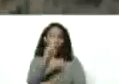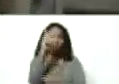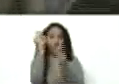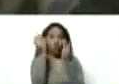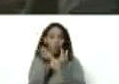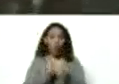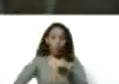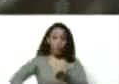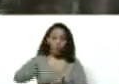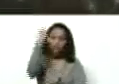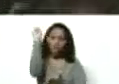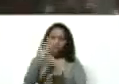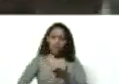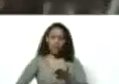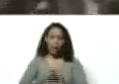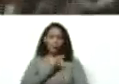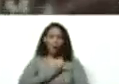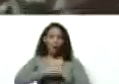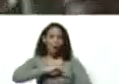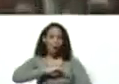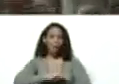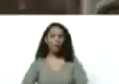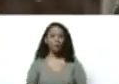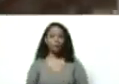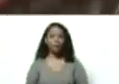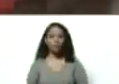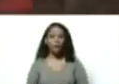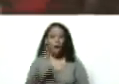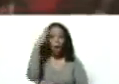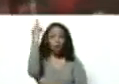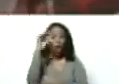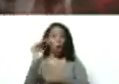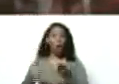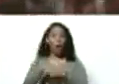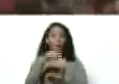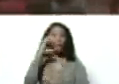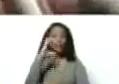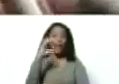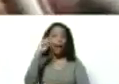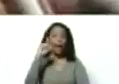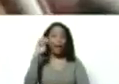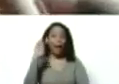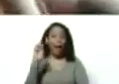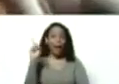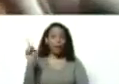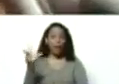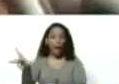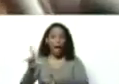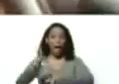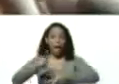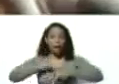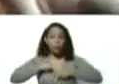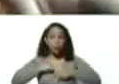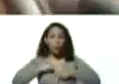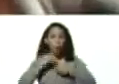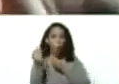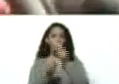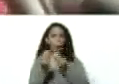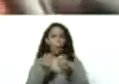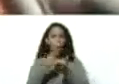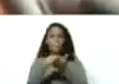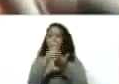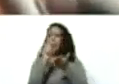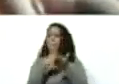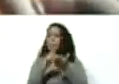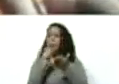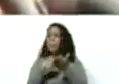de firmas trucadas, que el Consejo Nacional Electoral para entonces aceptó como válidas